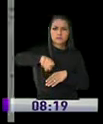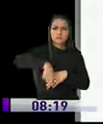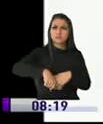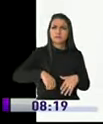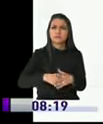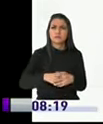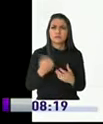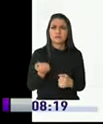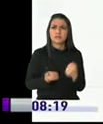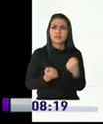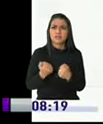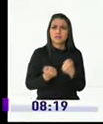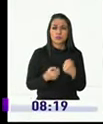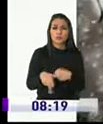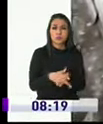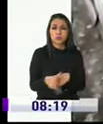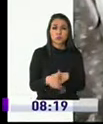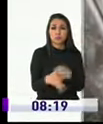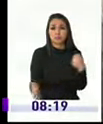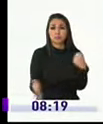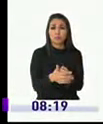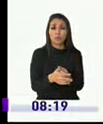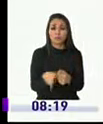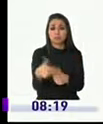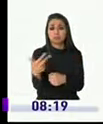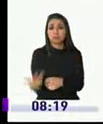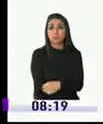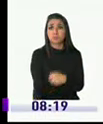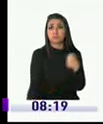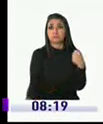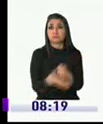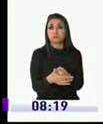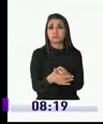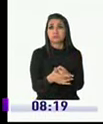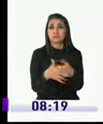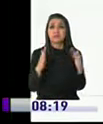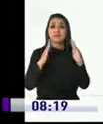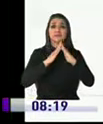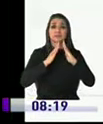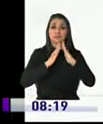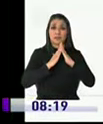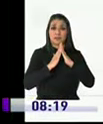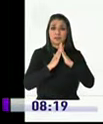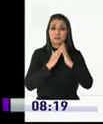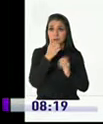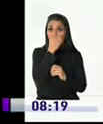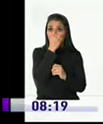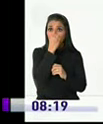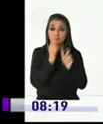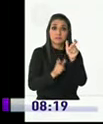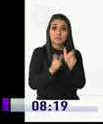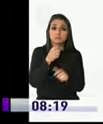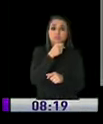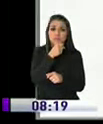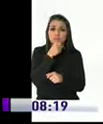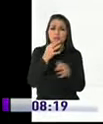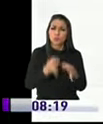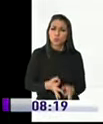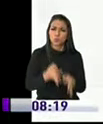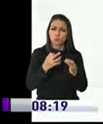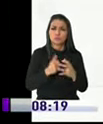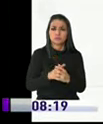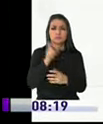vehículo perdió pista en esta vía y fue estrellarse con una vivienda donde estaban personas de la tercera edad y necesitan